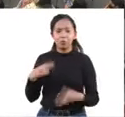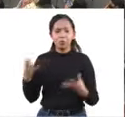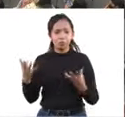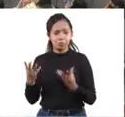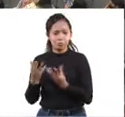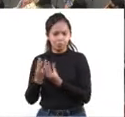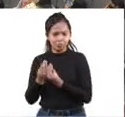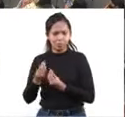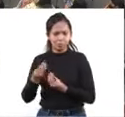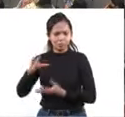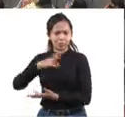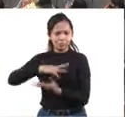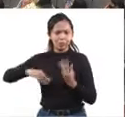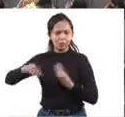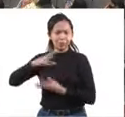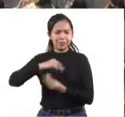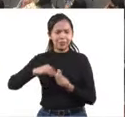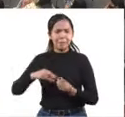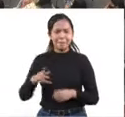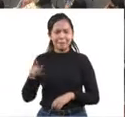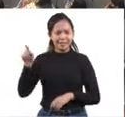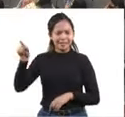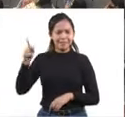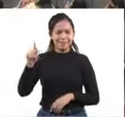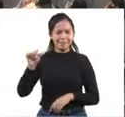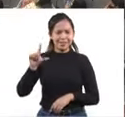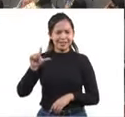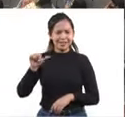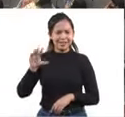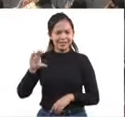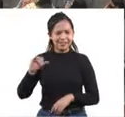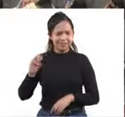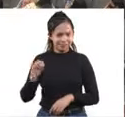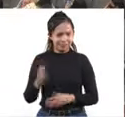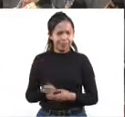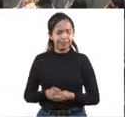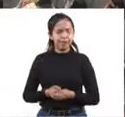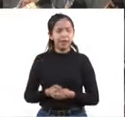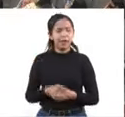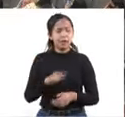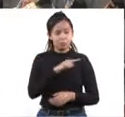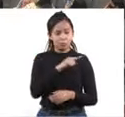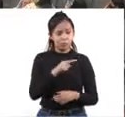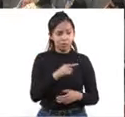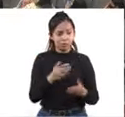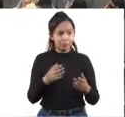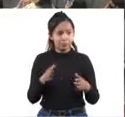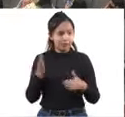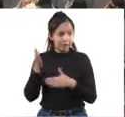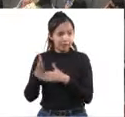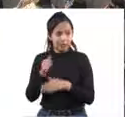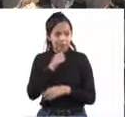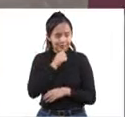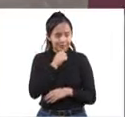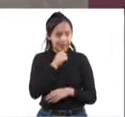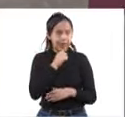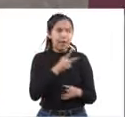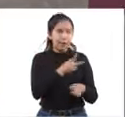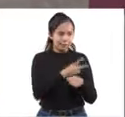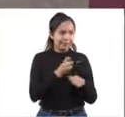Palacio del Ayuntamiento. Los invito para que todos los que no estuvieron ahí puedan ir, darse una